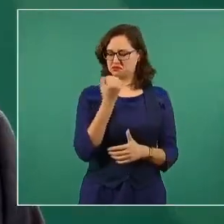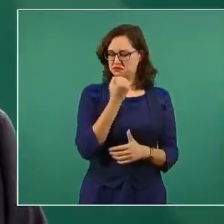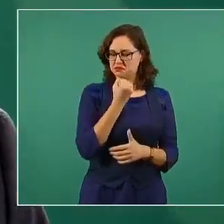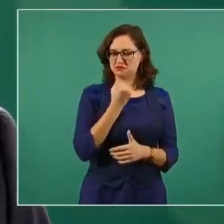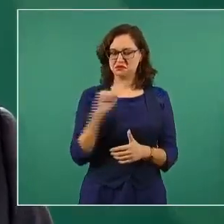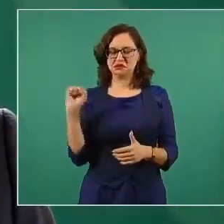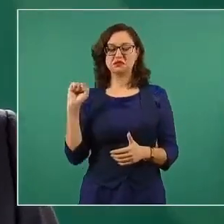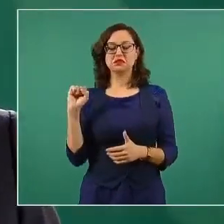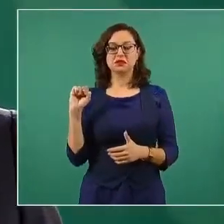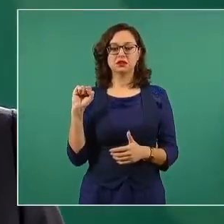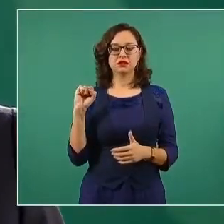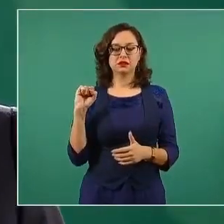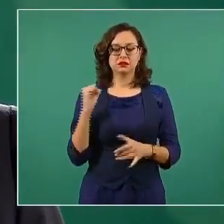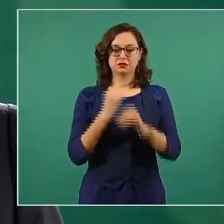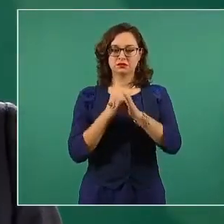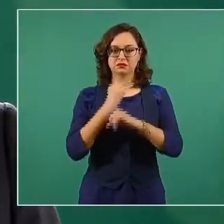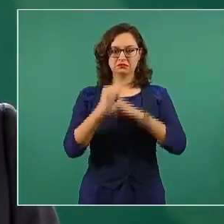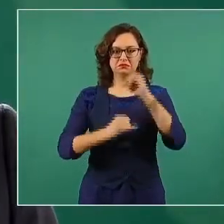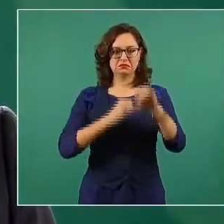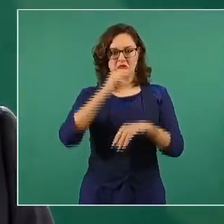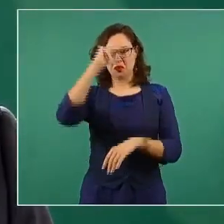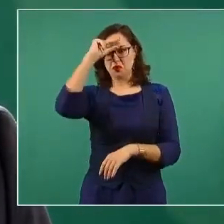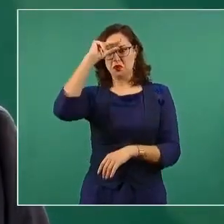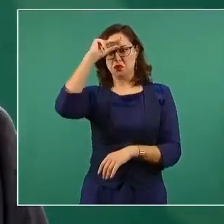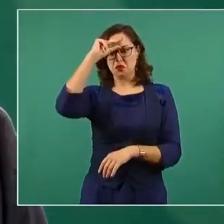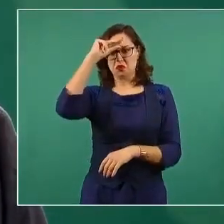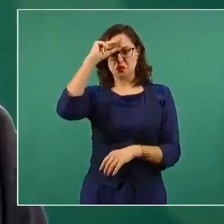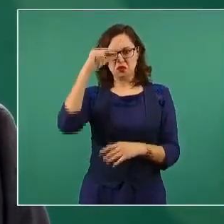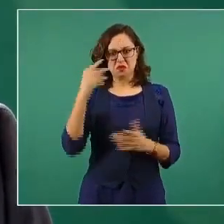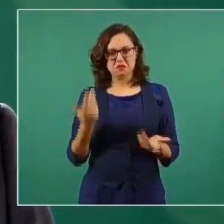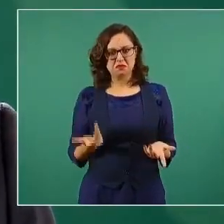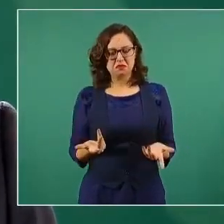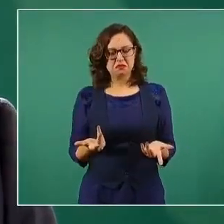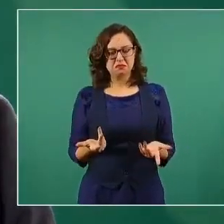de talla intelectual,